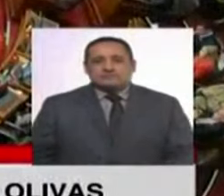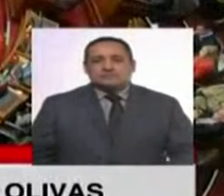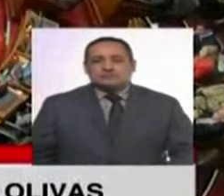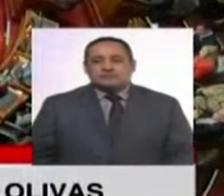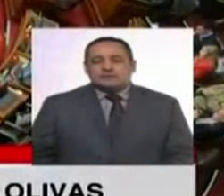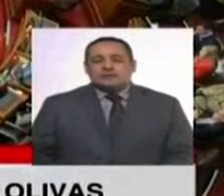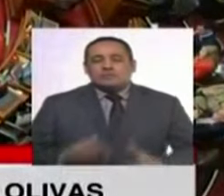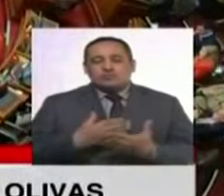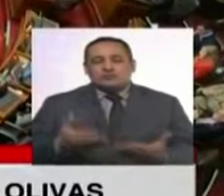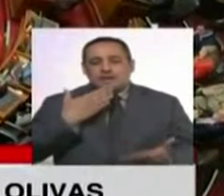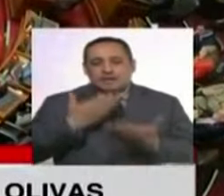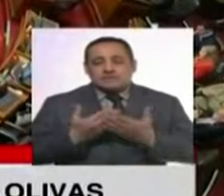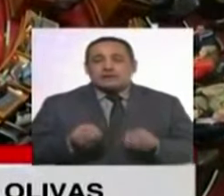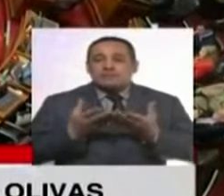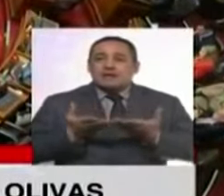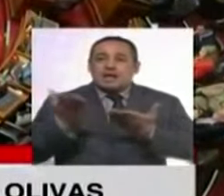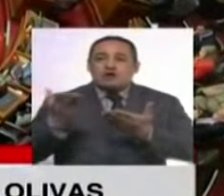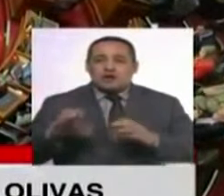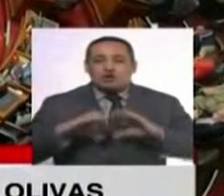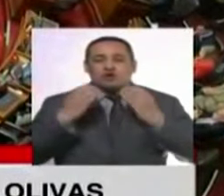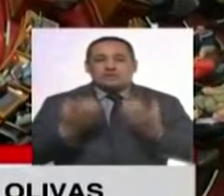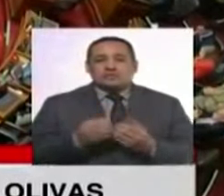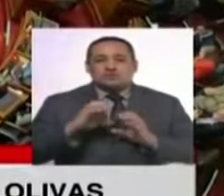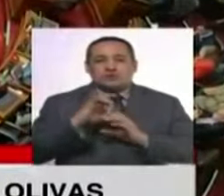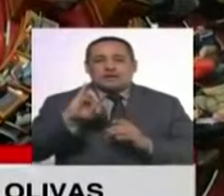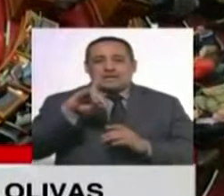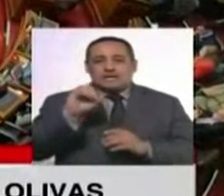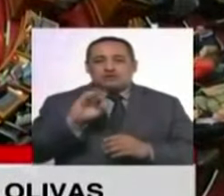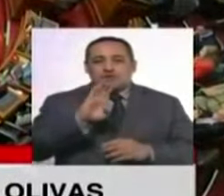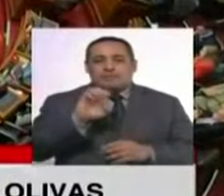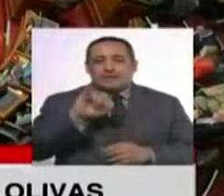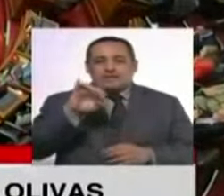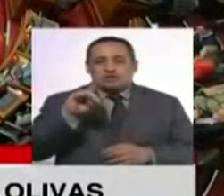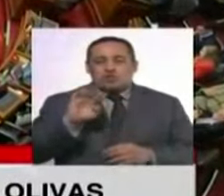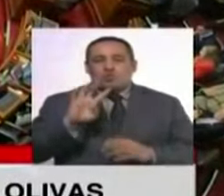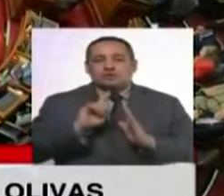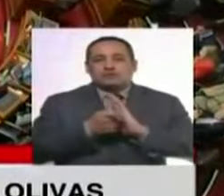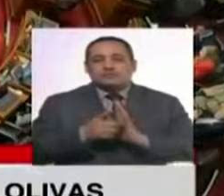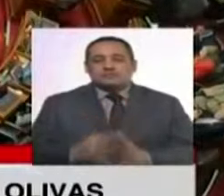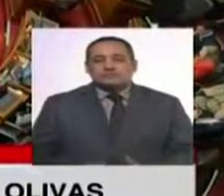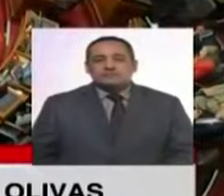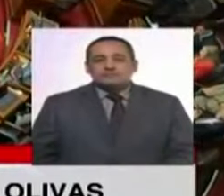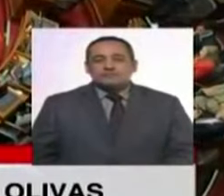gracias congresista le toca el turno al congresista guido bellido por 4 minutos